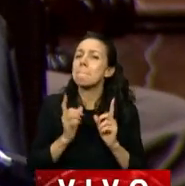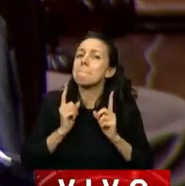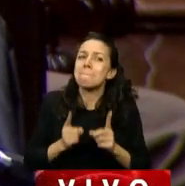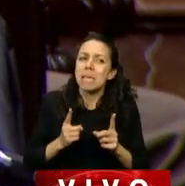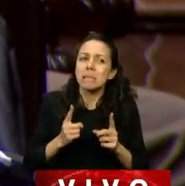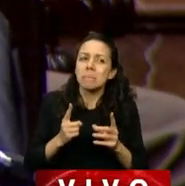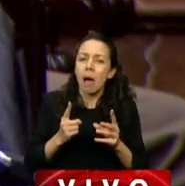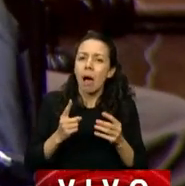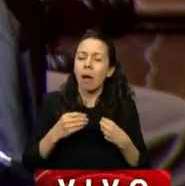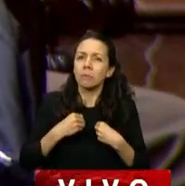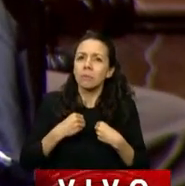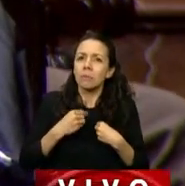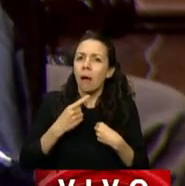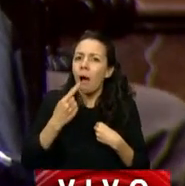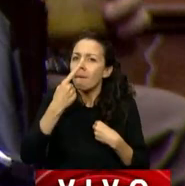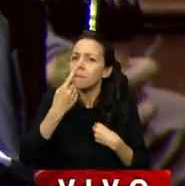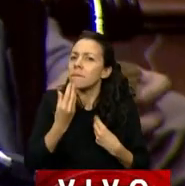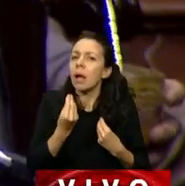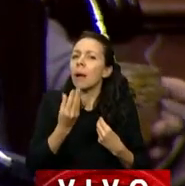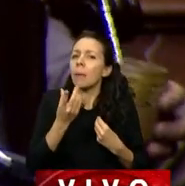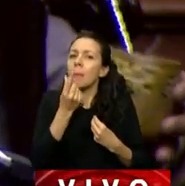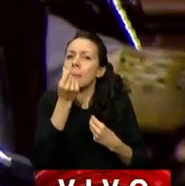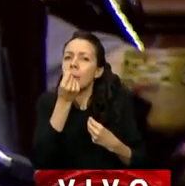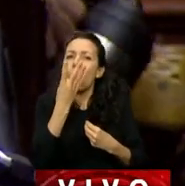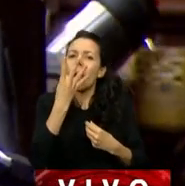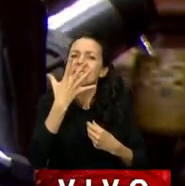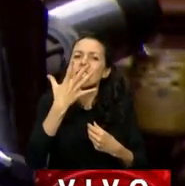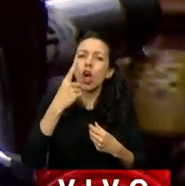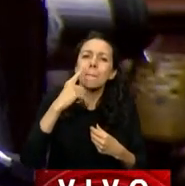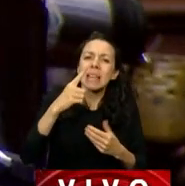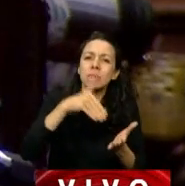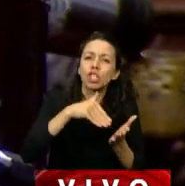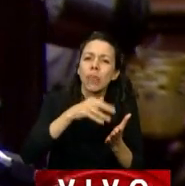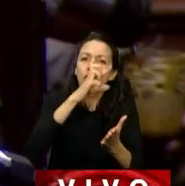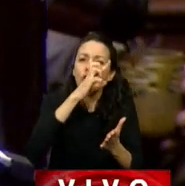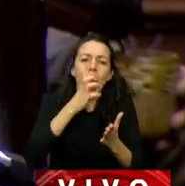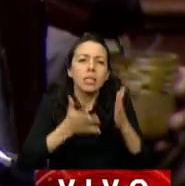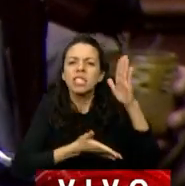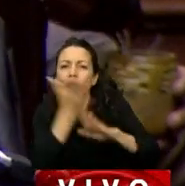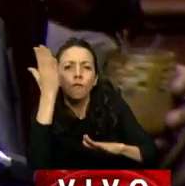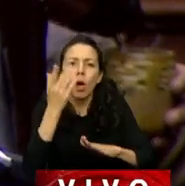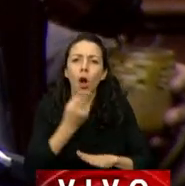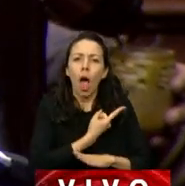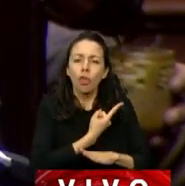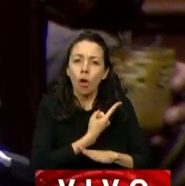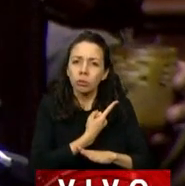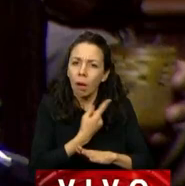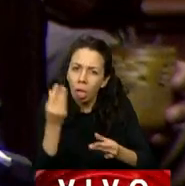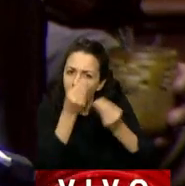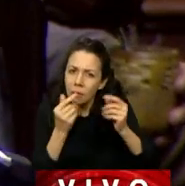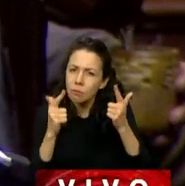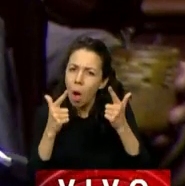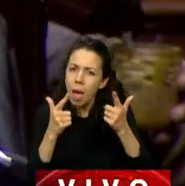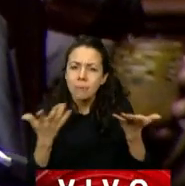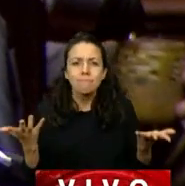este mismo interés de conocer a dónde se fugaron los 45 mil millones de dólares que se fugaron,